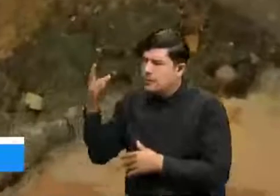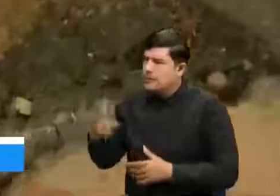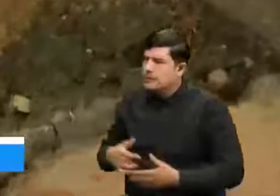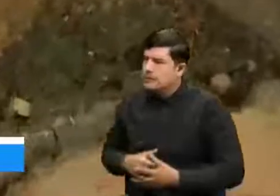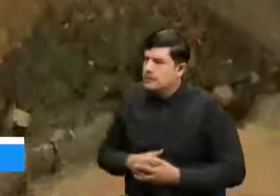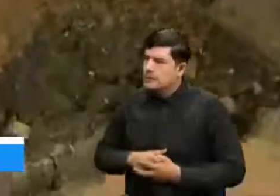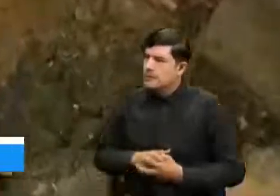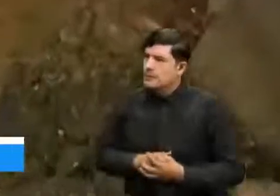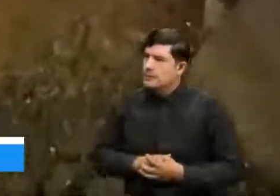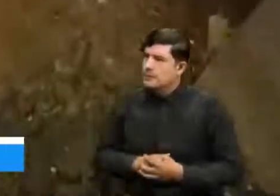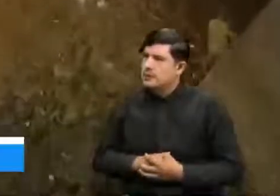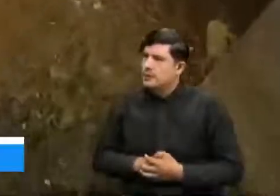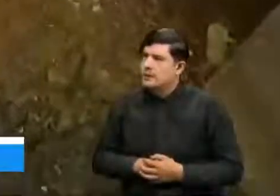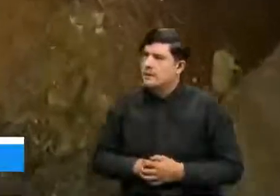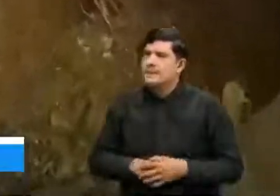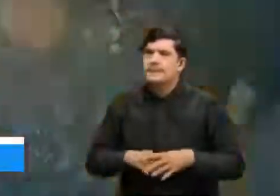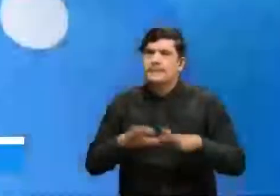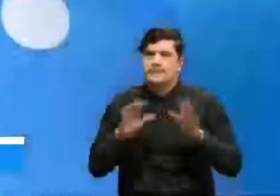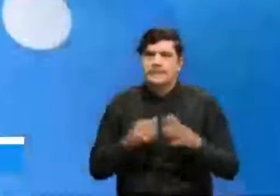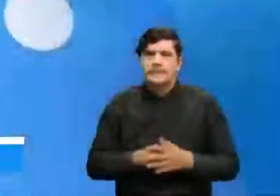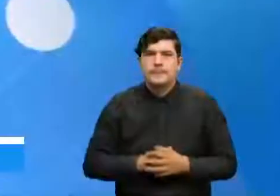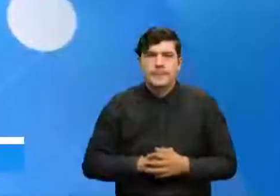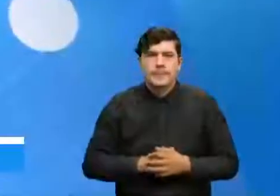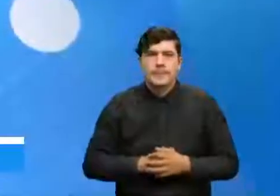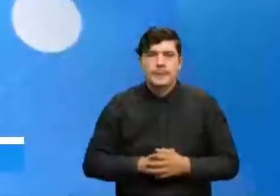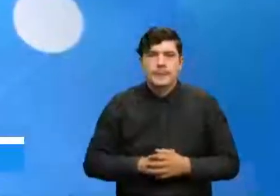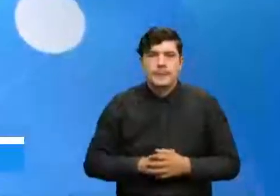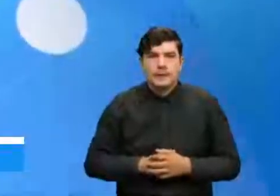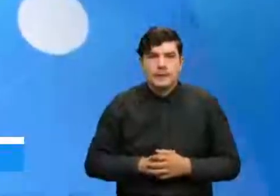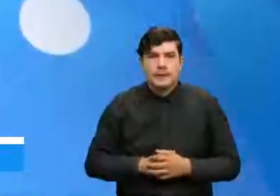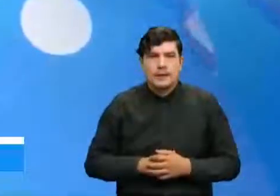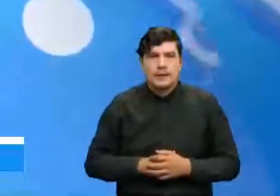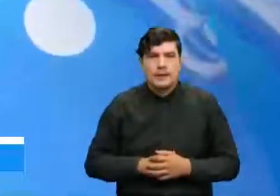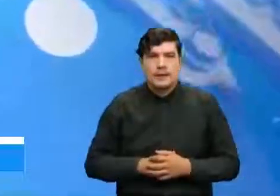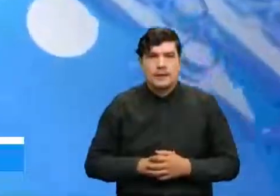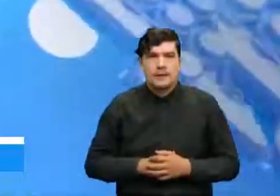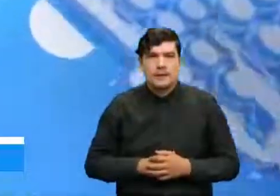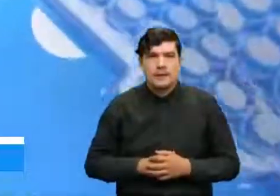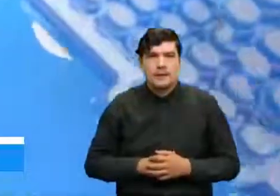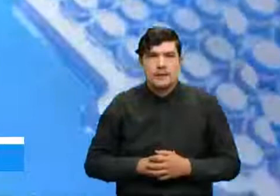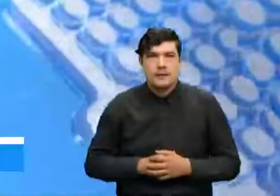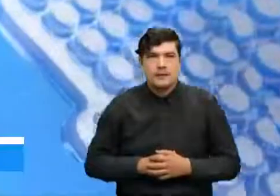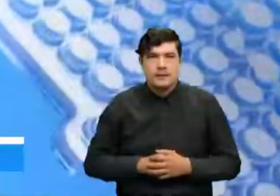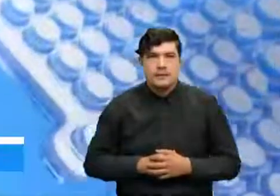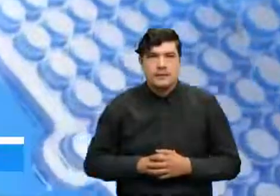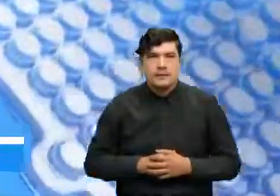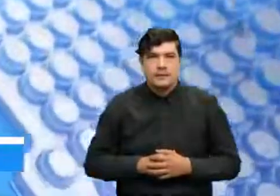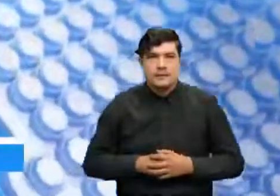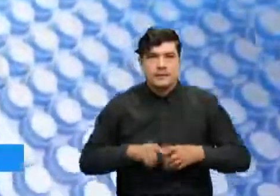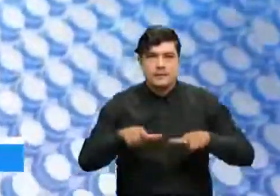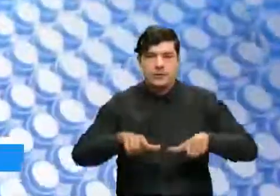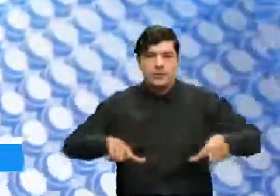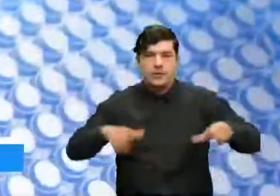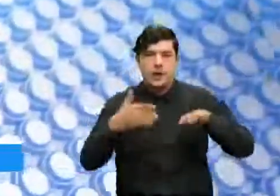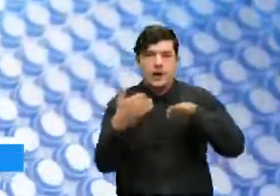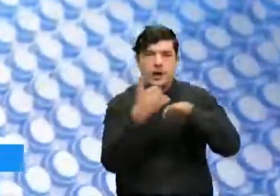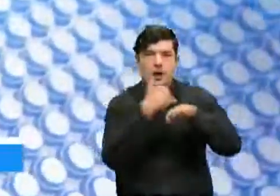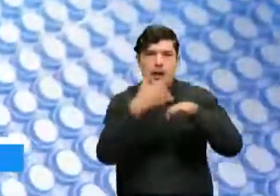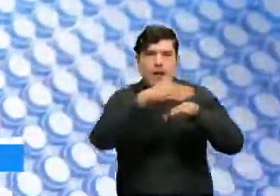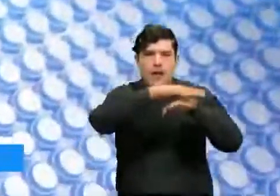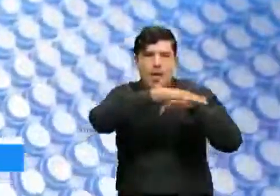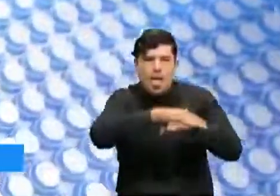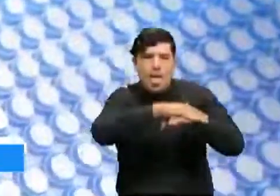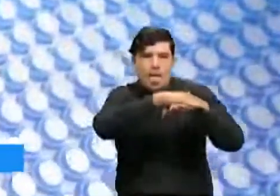normalmente fue debido a una sobrepresión sobre la tubería, especialmente en este sector, ¿no? Bueno, ¿y